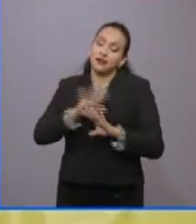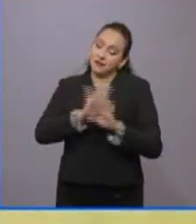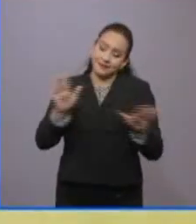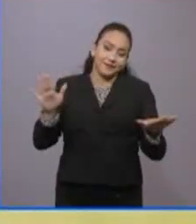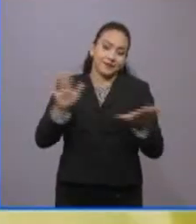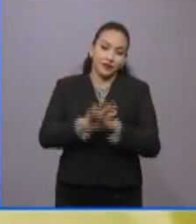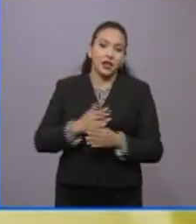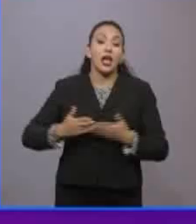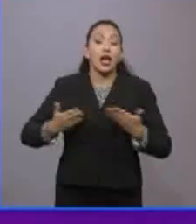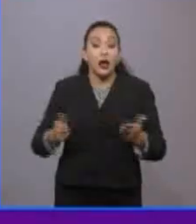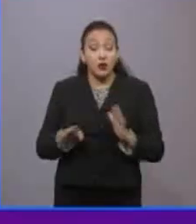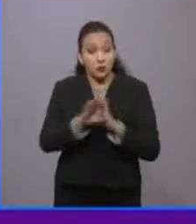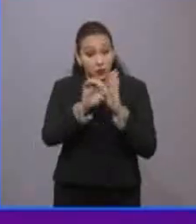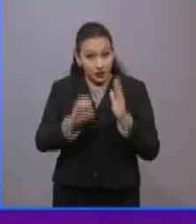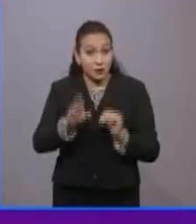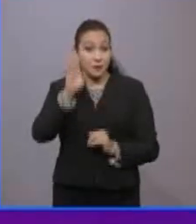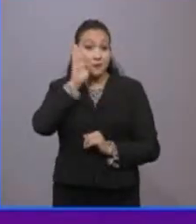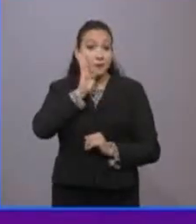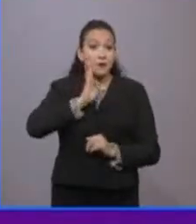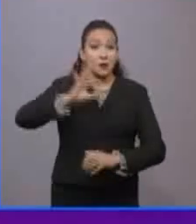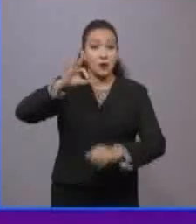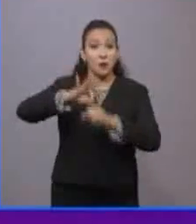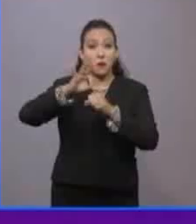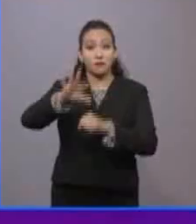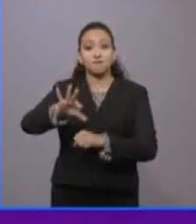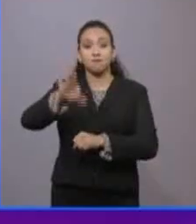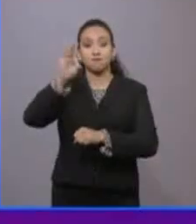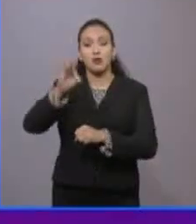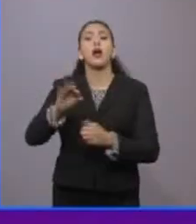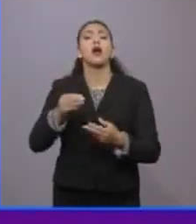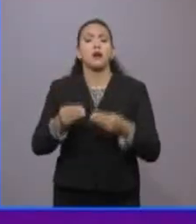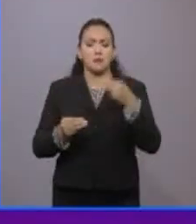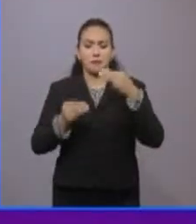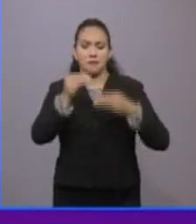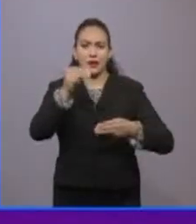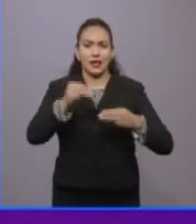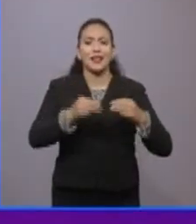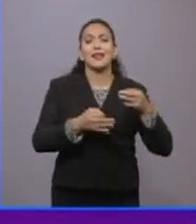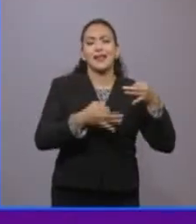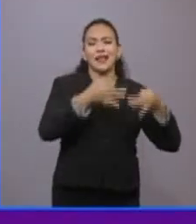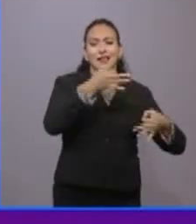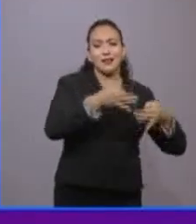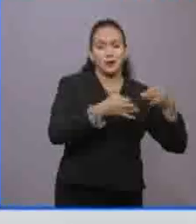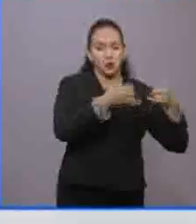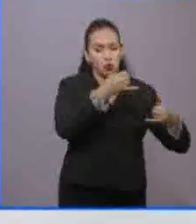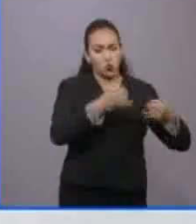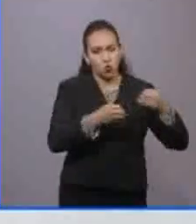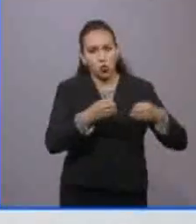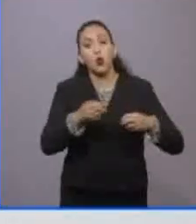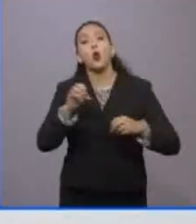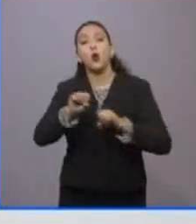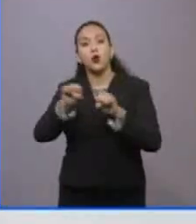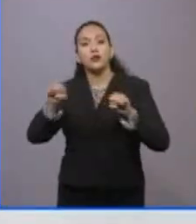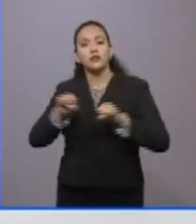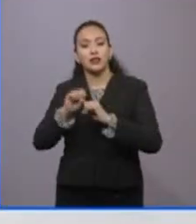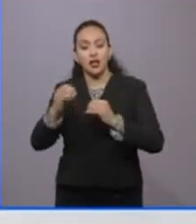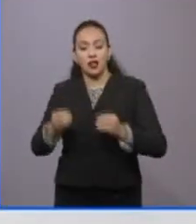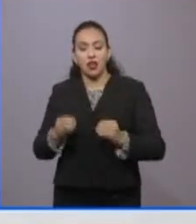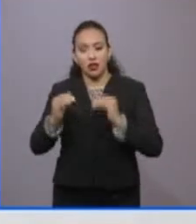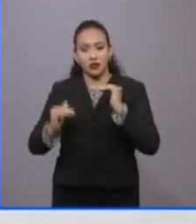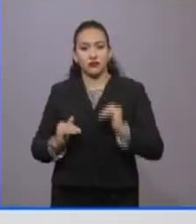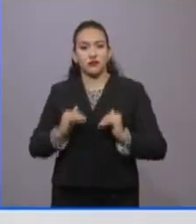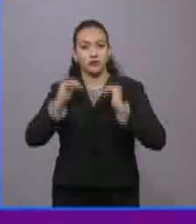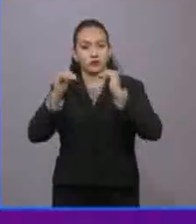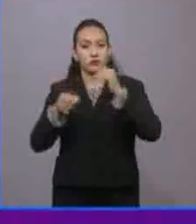como son ministros y ministras de la Suprema Corte, magistraturas del Tribunal de Disciplina Judicial y de la Sala Superior del Tribunal